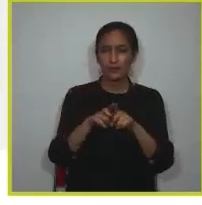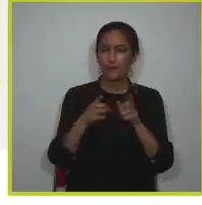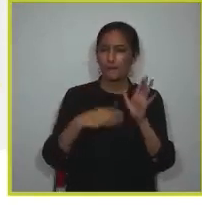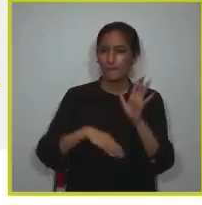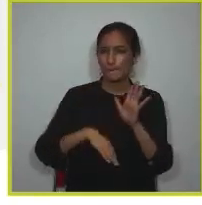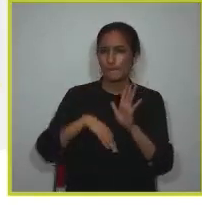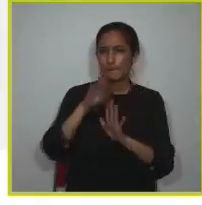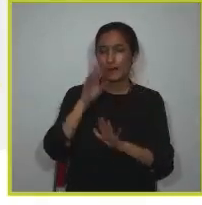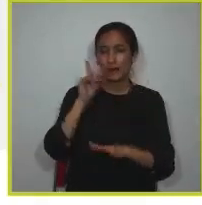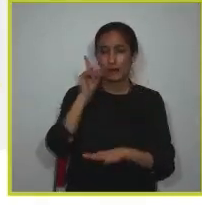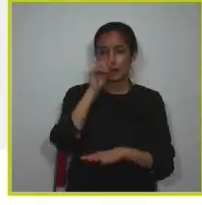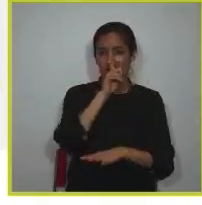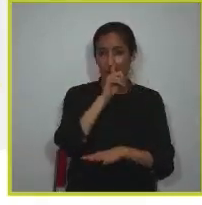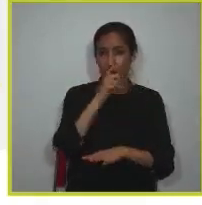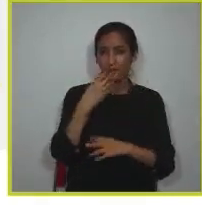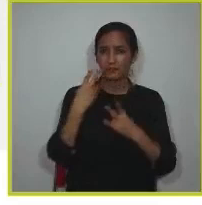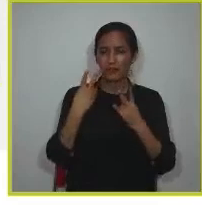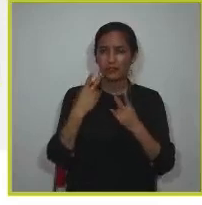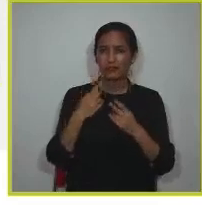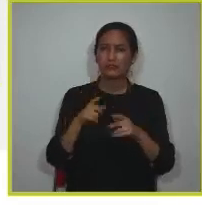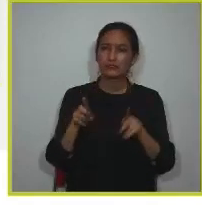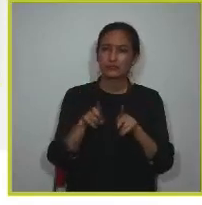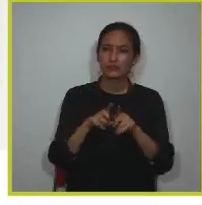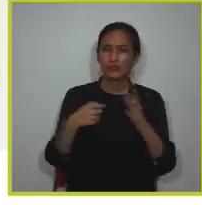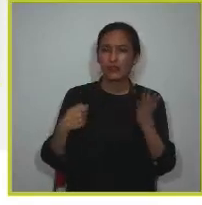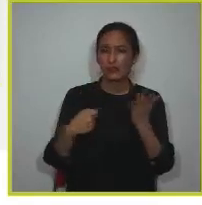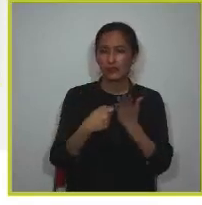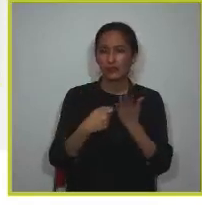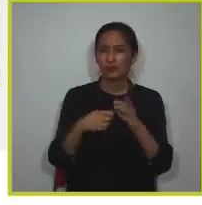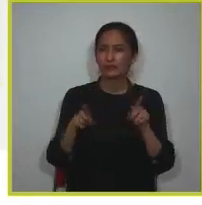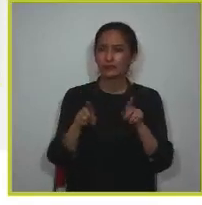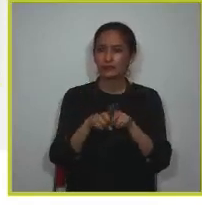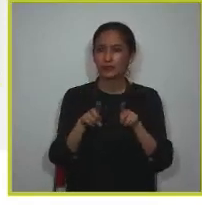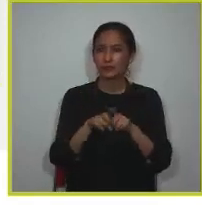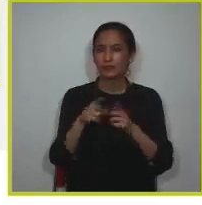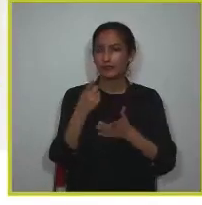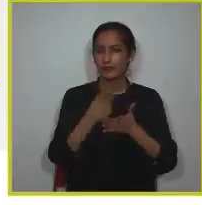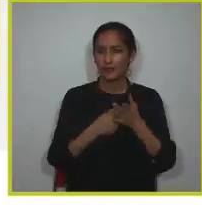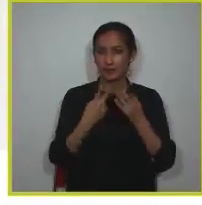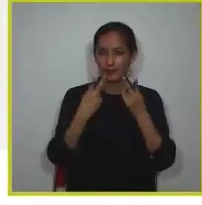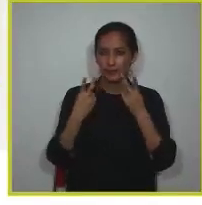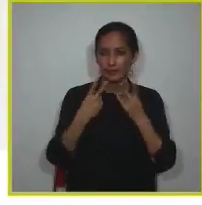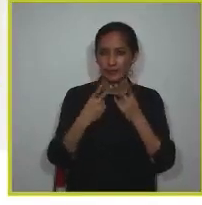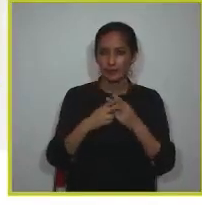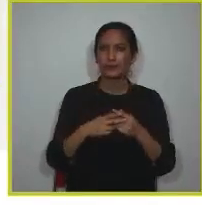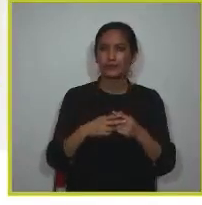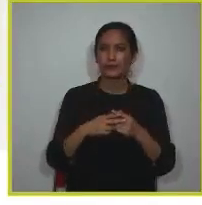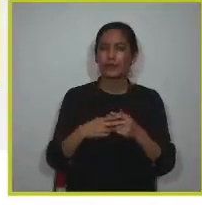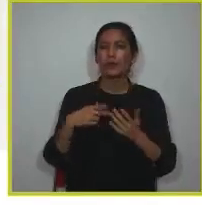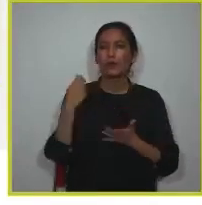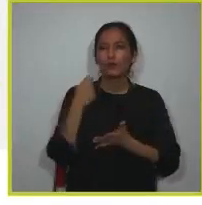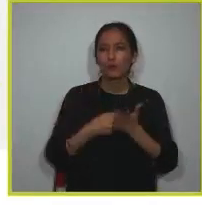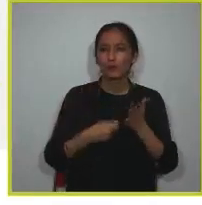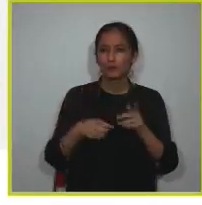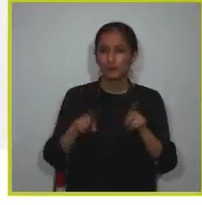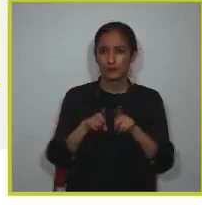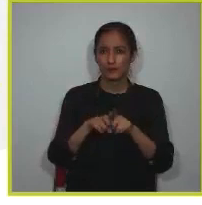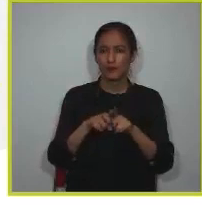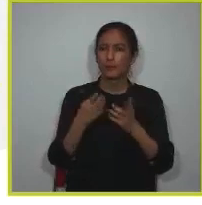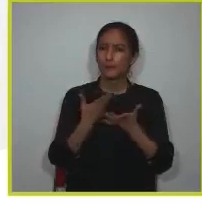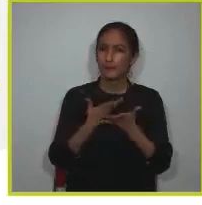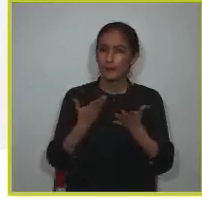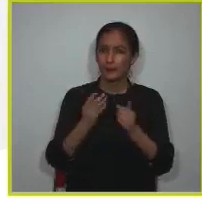más dificultad por el alto nivel técnico que involucra es el de la determinación de la multa para